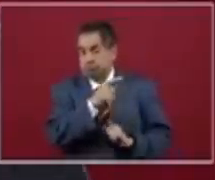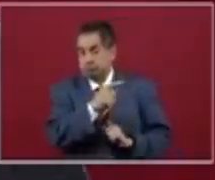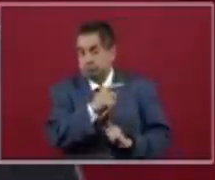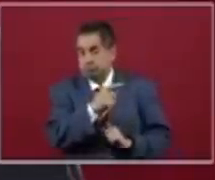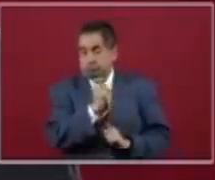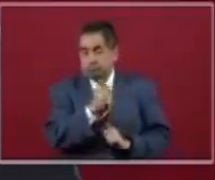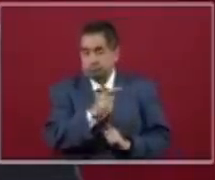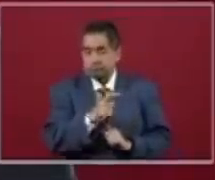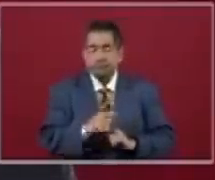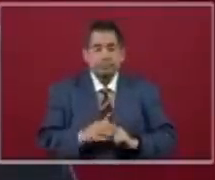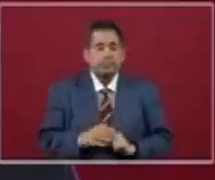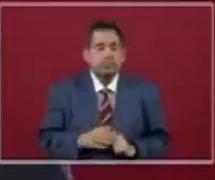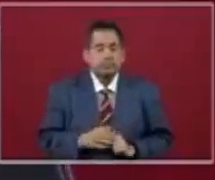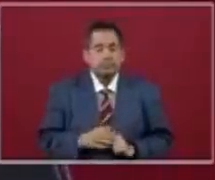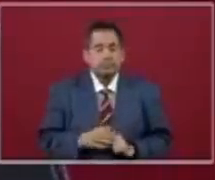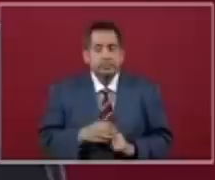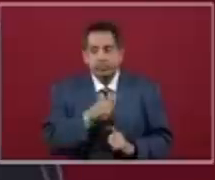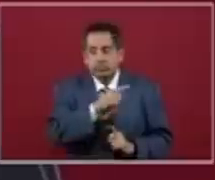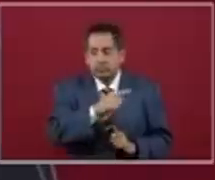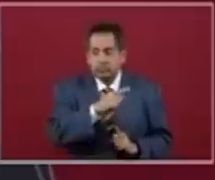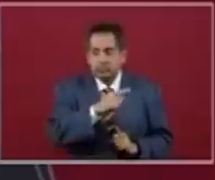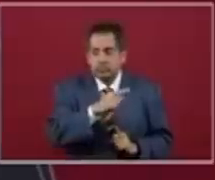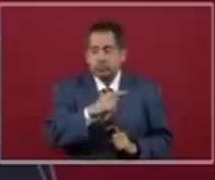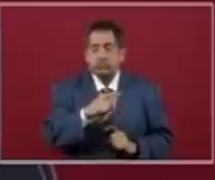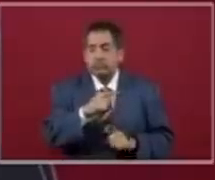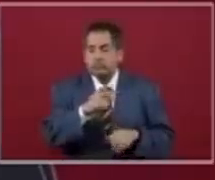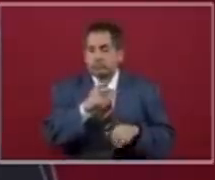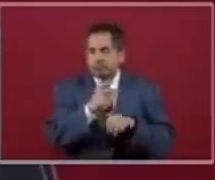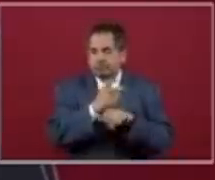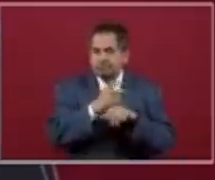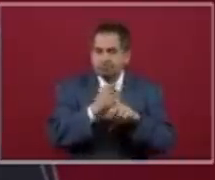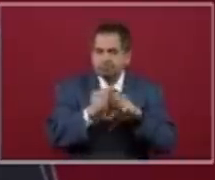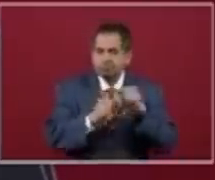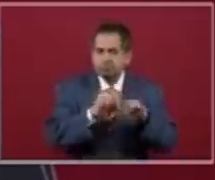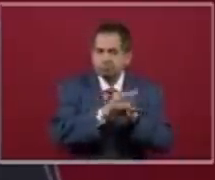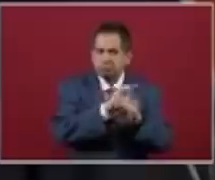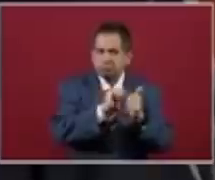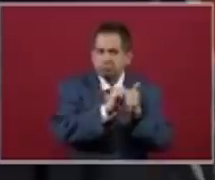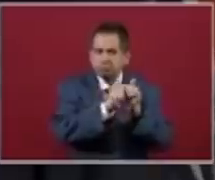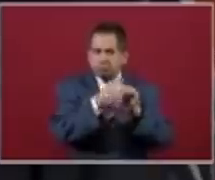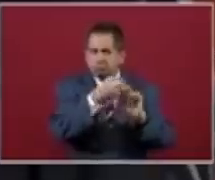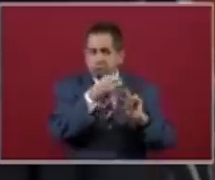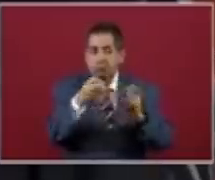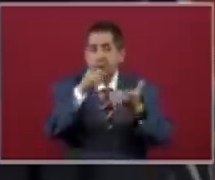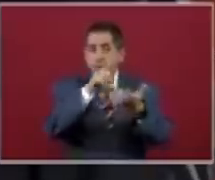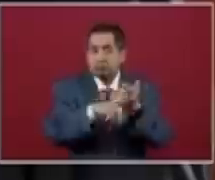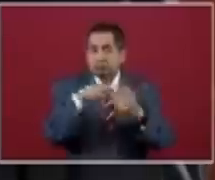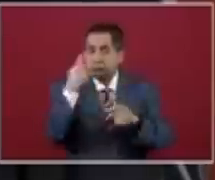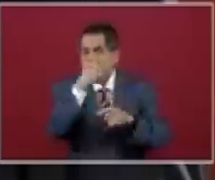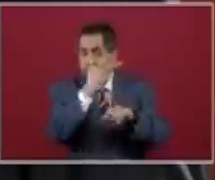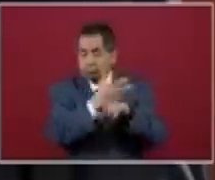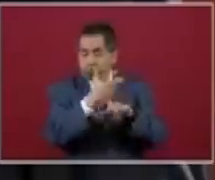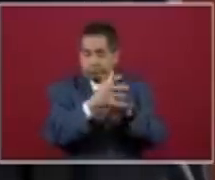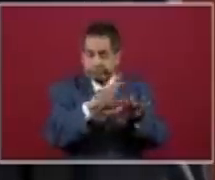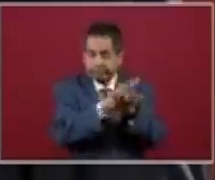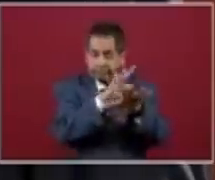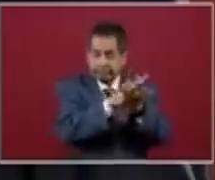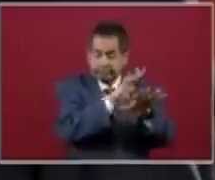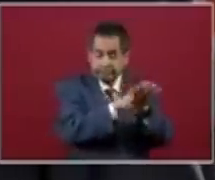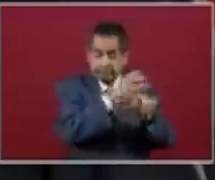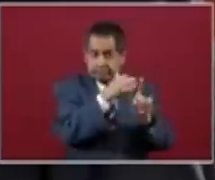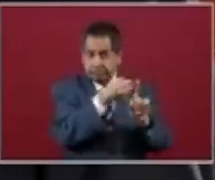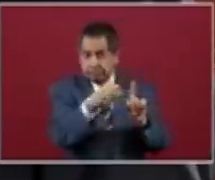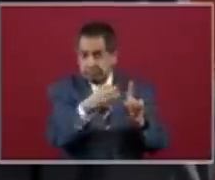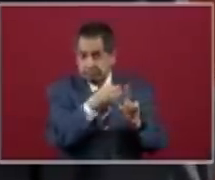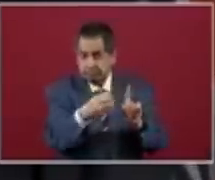está en proceso de organización al interior de Estados Unidos, de